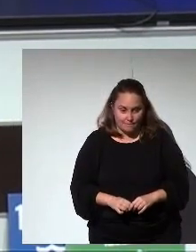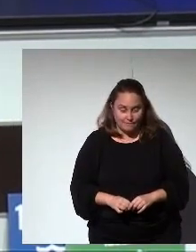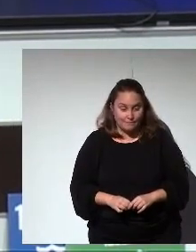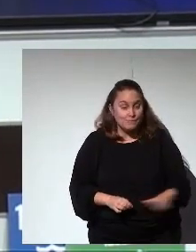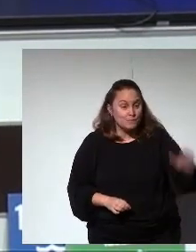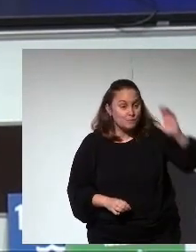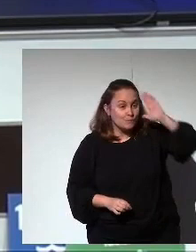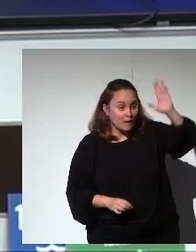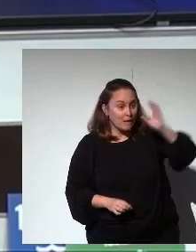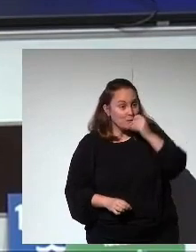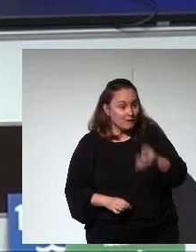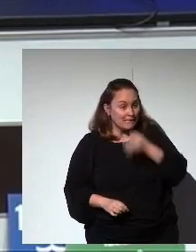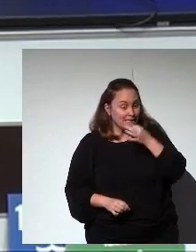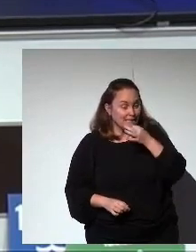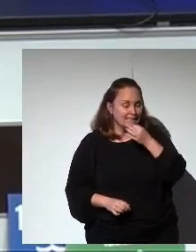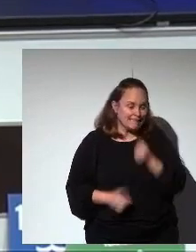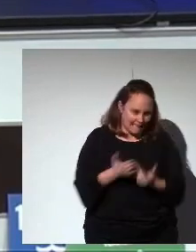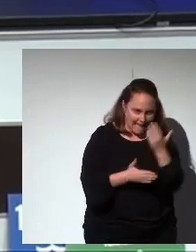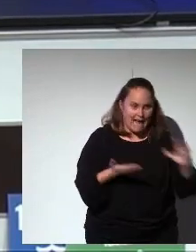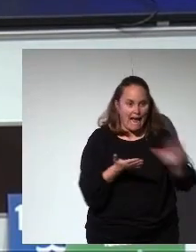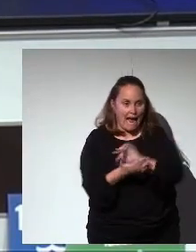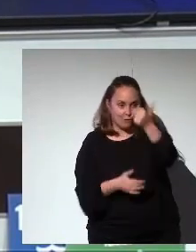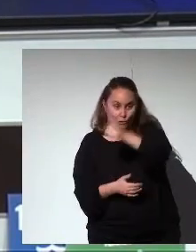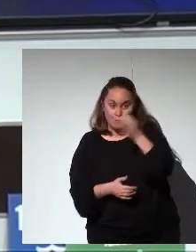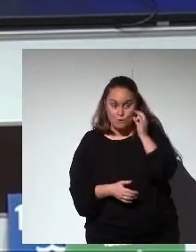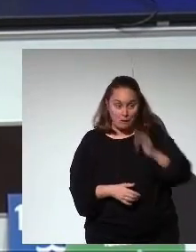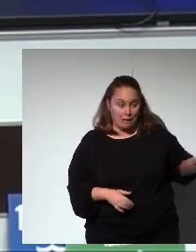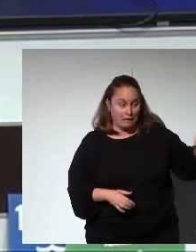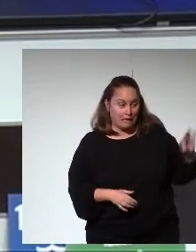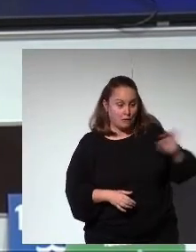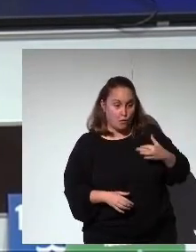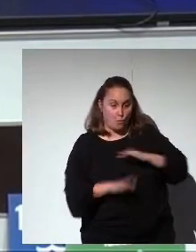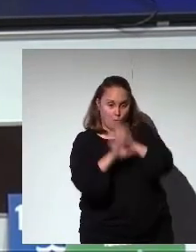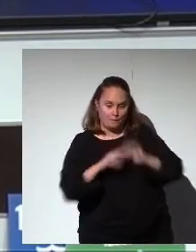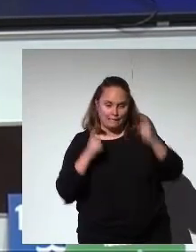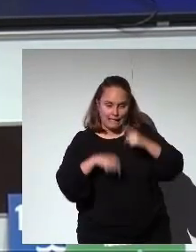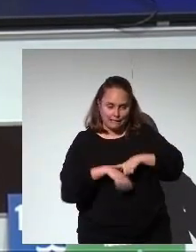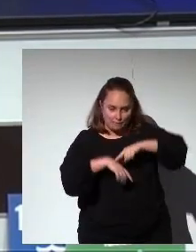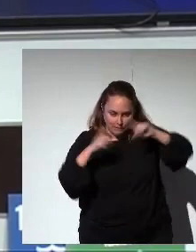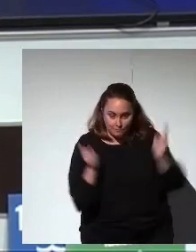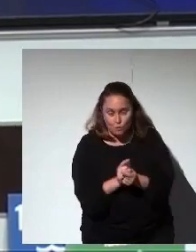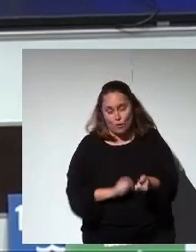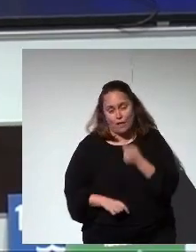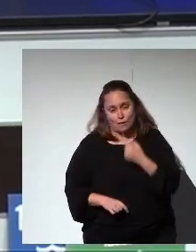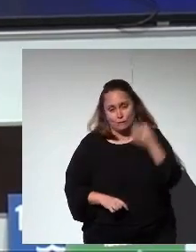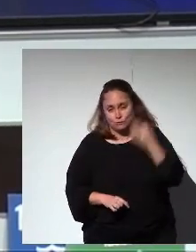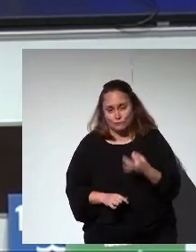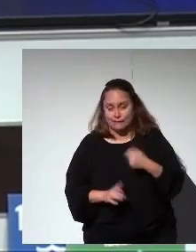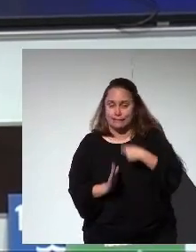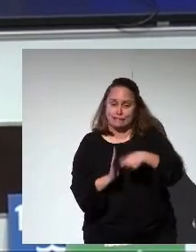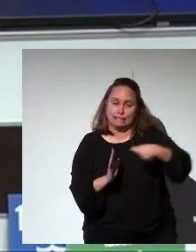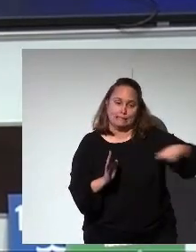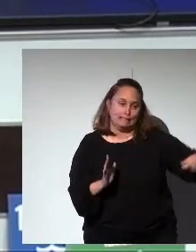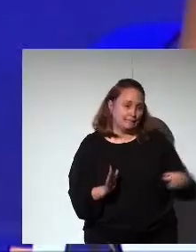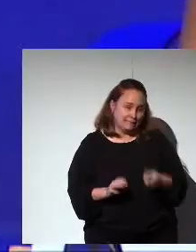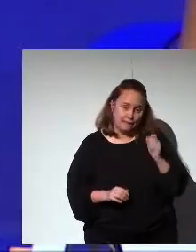Hola, muy buenos días a todos y a todas. Como soy la última, intentaré ser rápida, pero les puedo asegurar que tengo tendencia a enrollarme, así que me lo van a